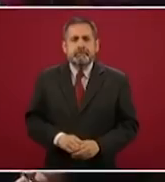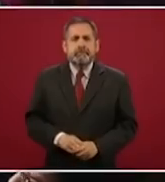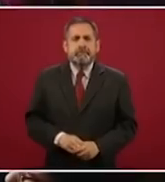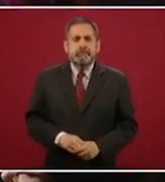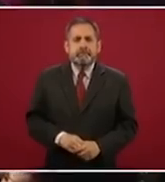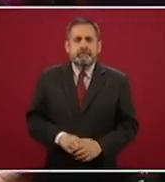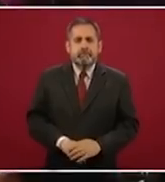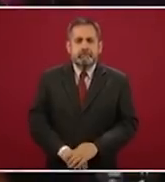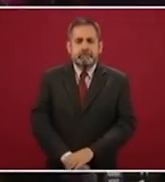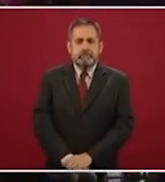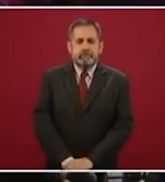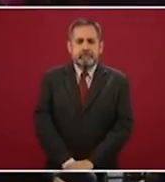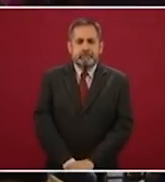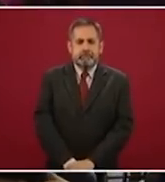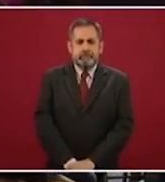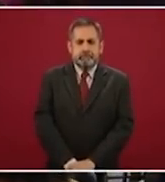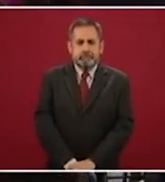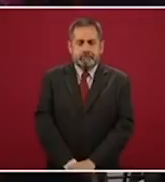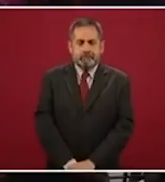¿Me la puedes poner? Sí.